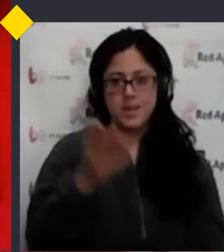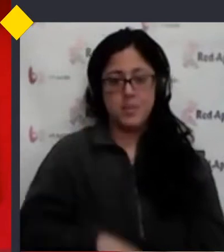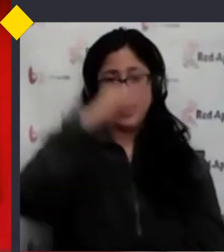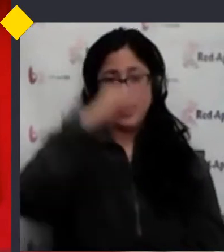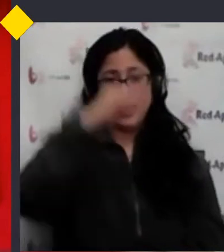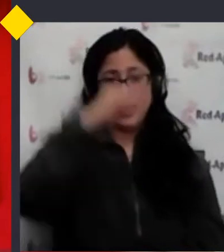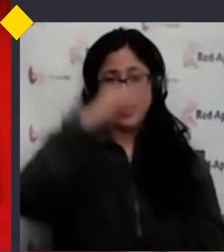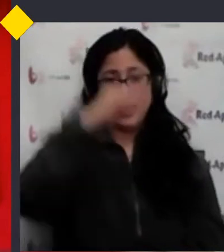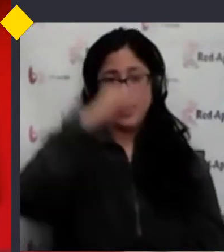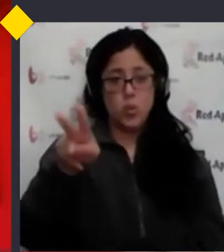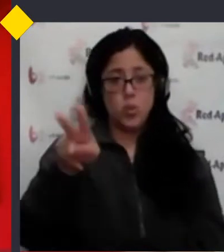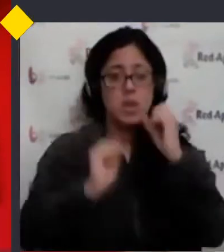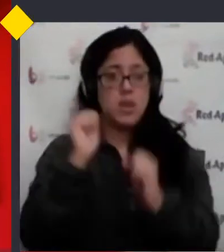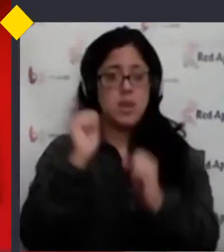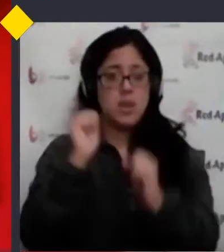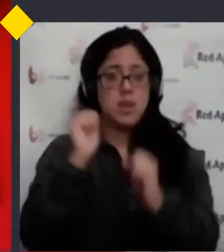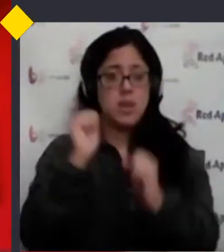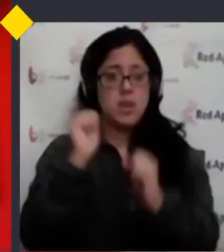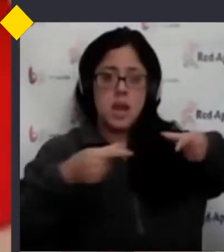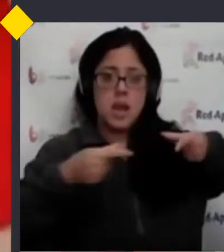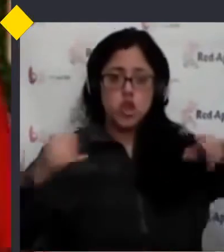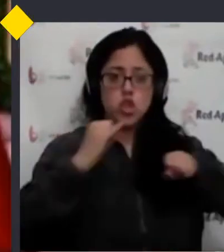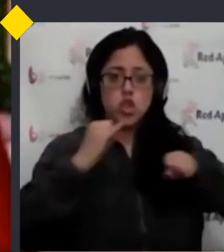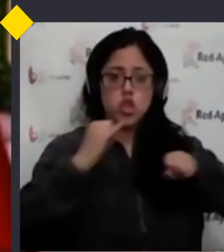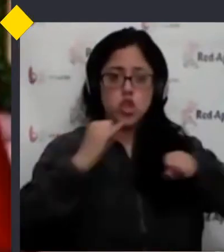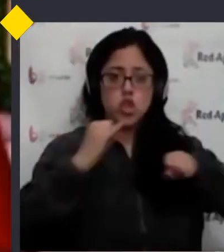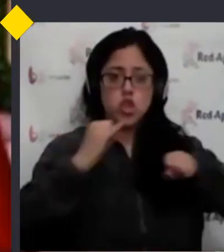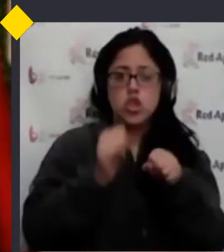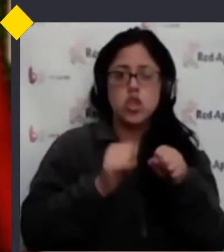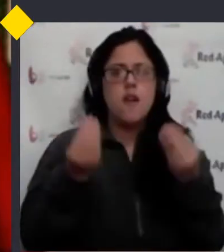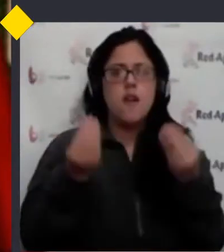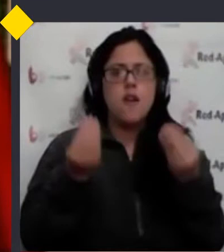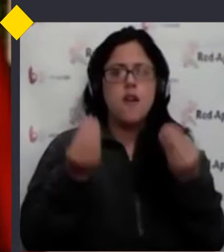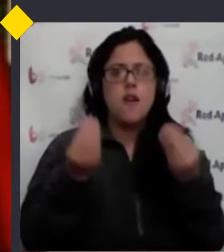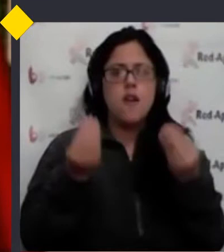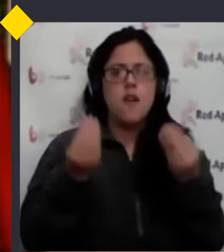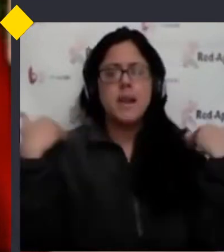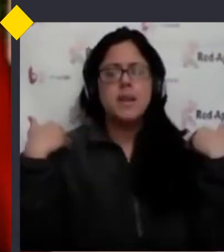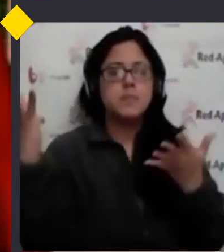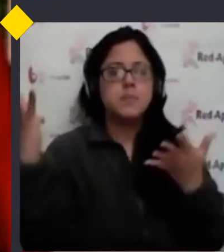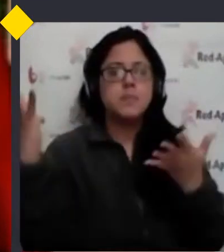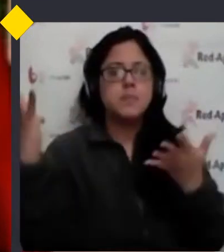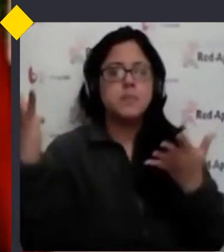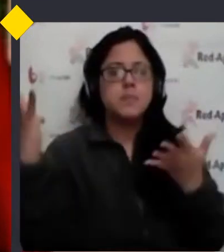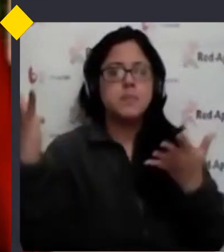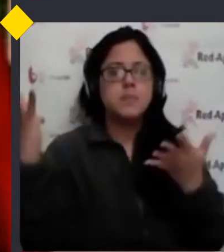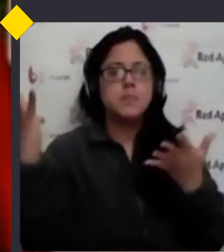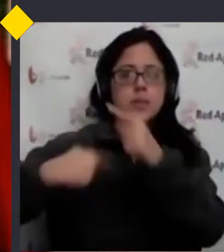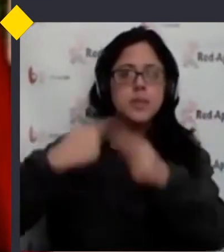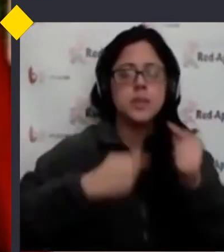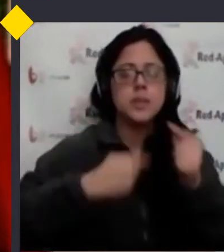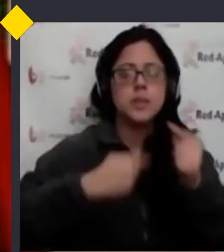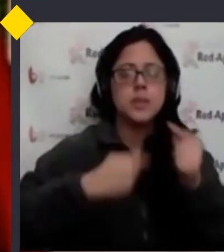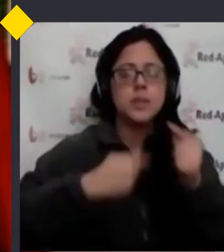grandes empresas nacionales e internacionales, ¿cuáles son las buenas prácticas para lograr la inclusión de generaciones en las empresas de hoy? ¿Y